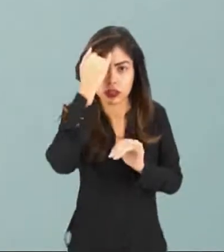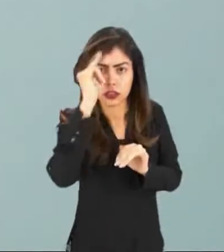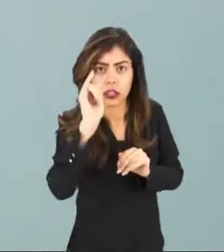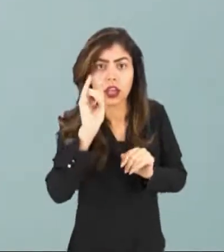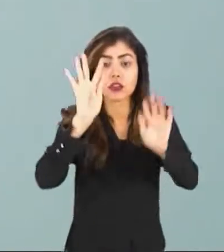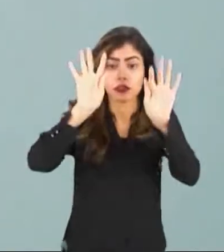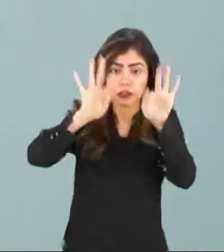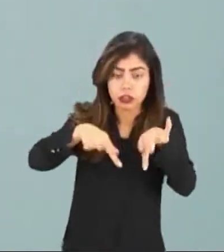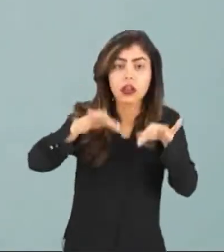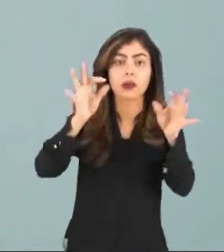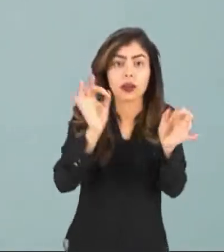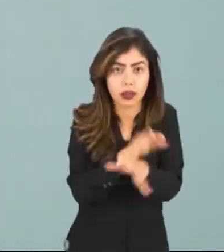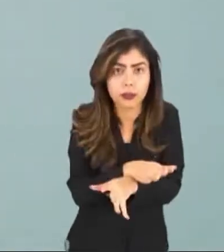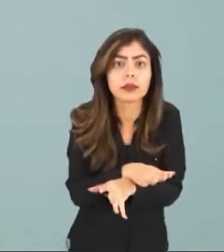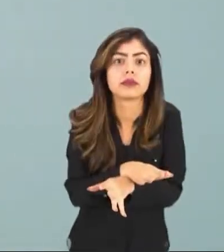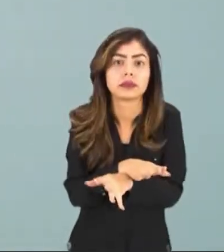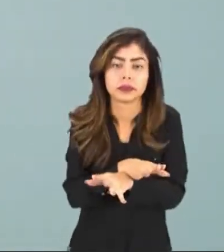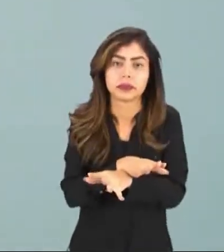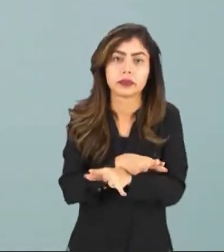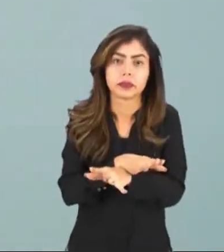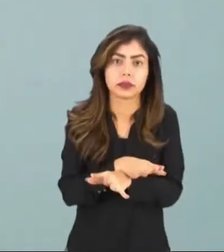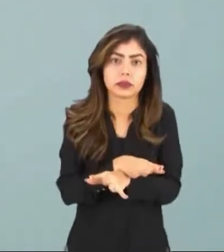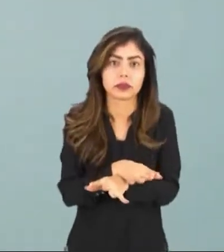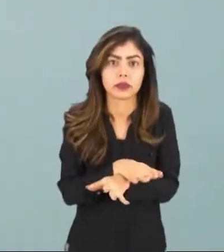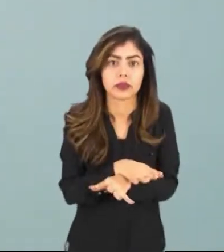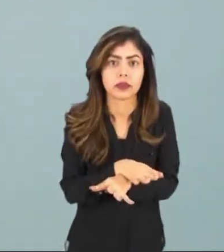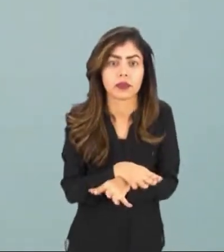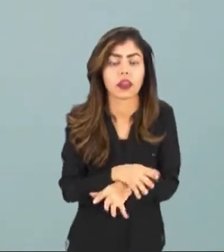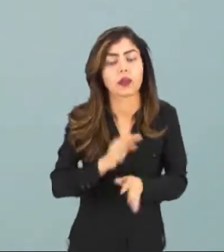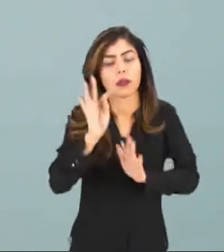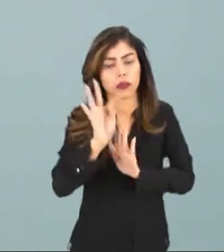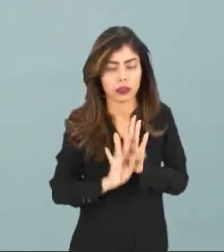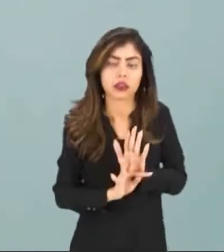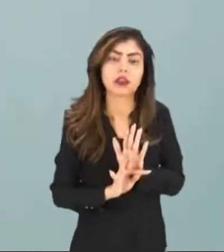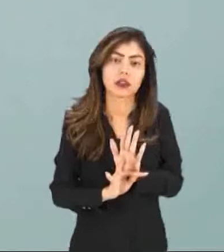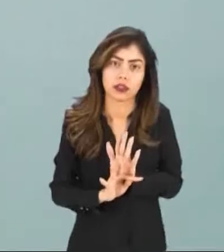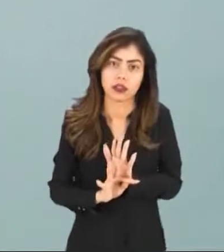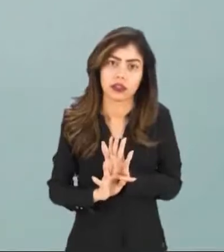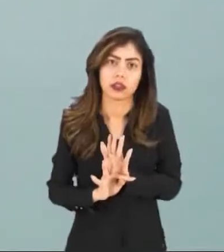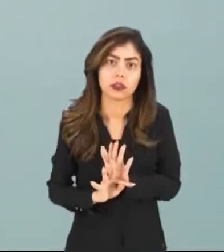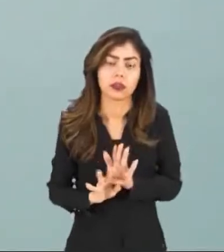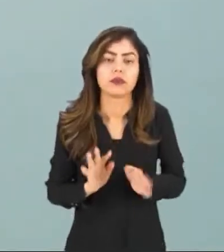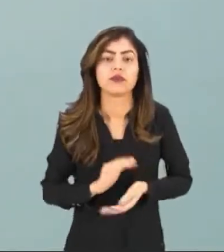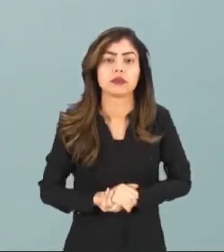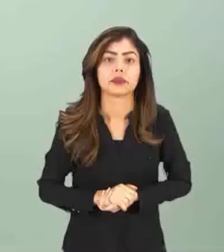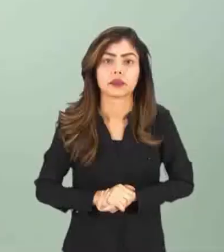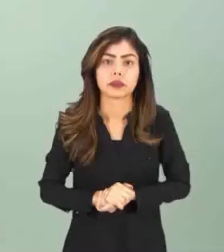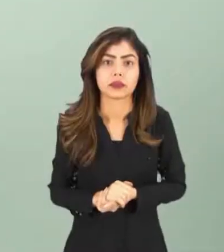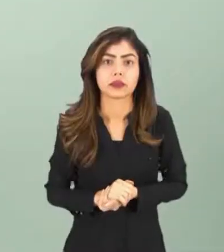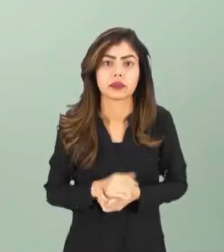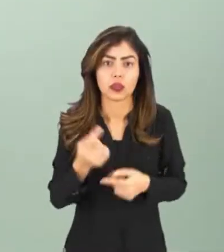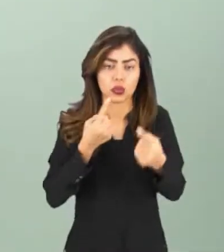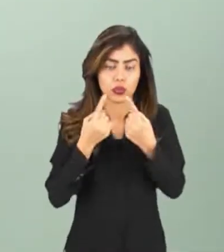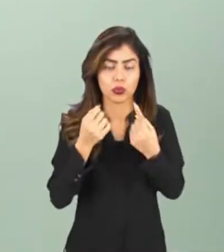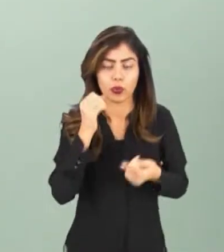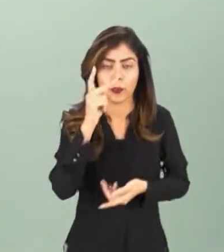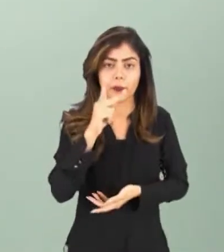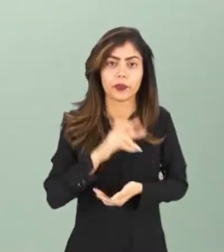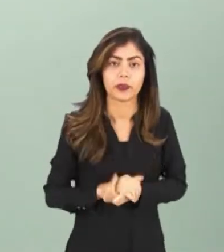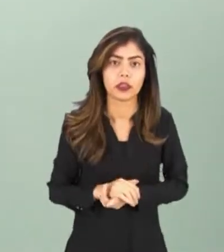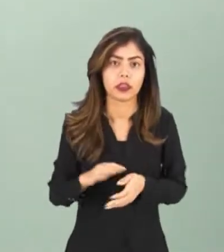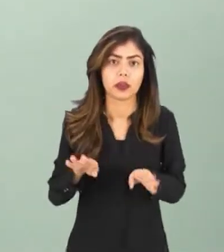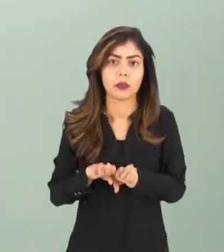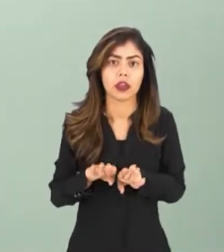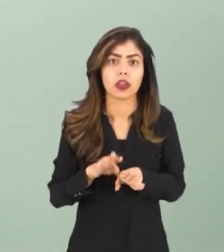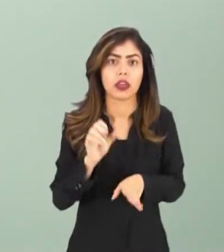conclusión de que nos estamos haciendo un segmento que nos estamos concluyendo el discurso era